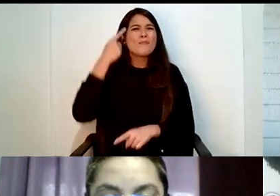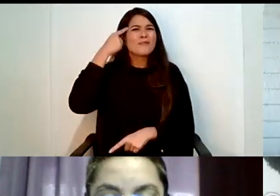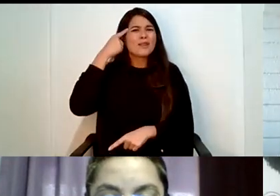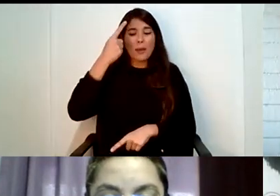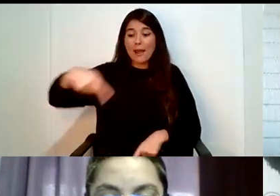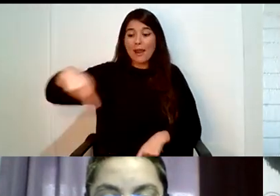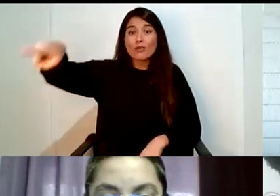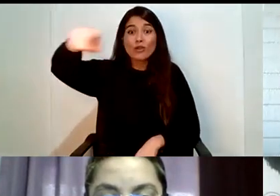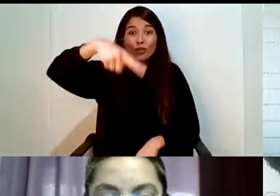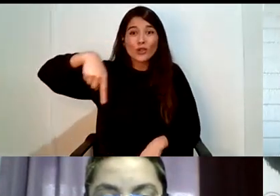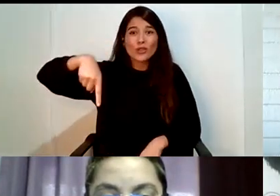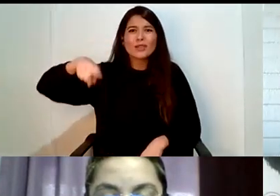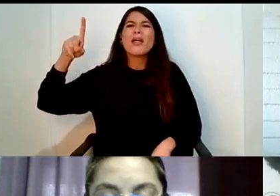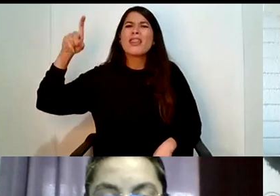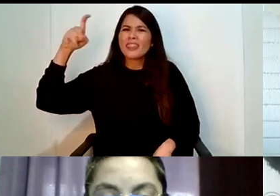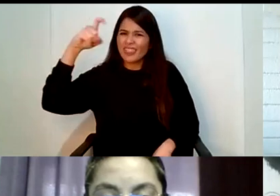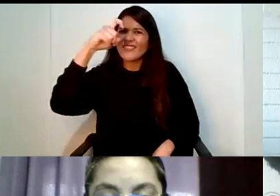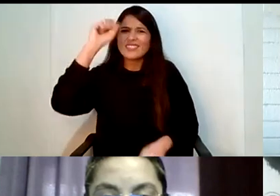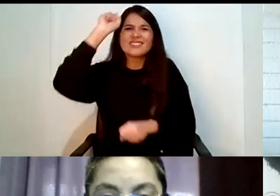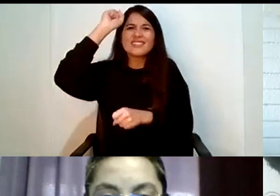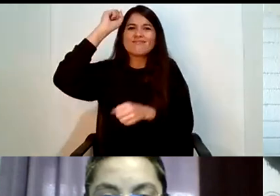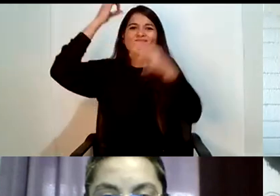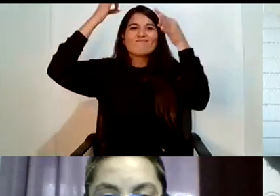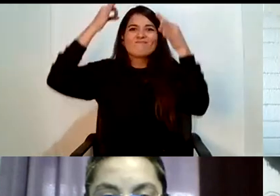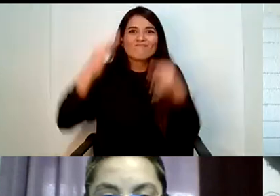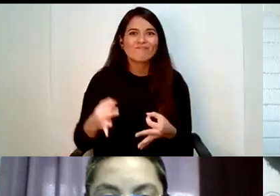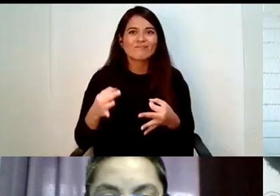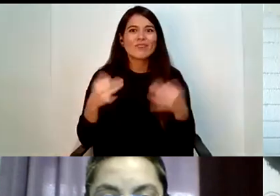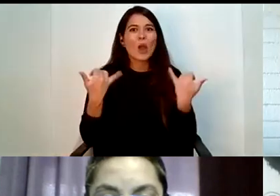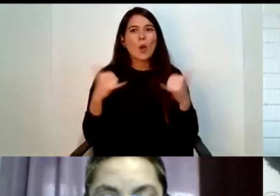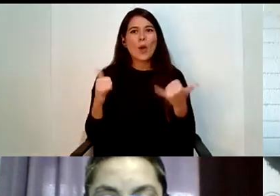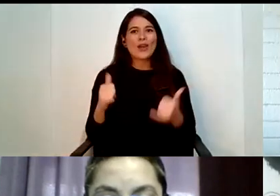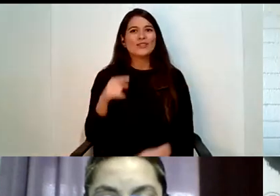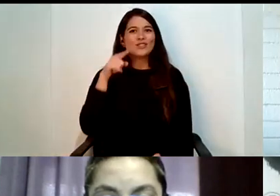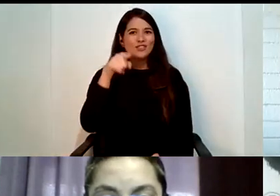nosotros sea muy difícil acertar en ese juego con ese tipo de pistas.